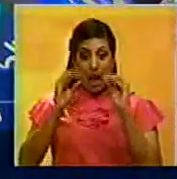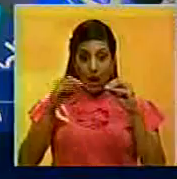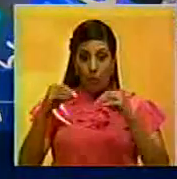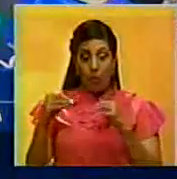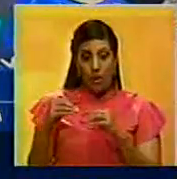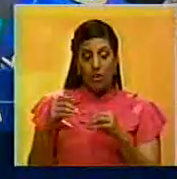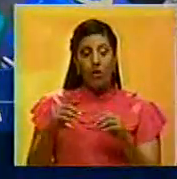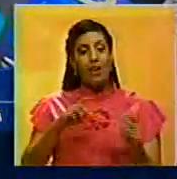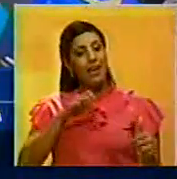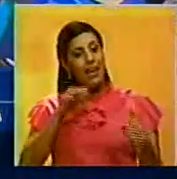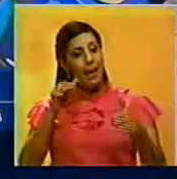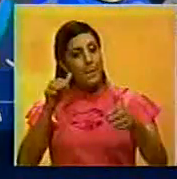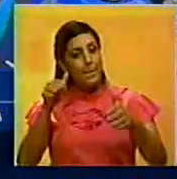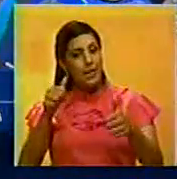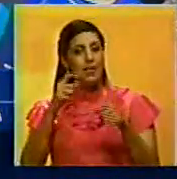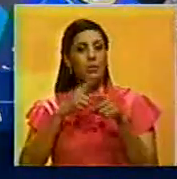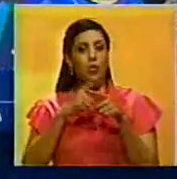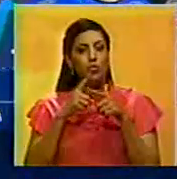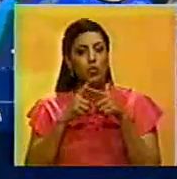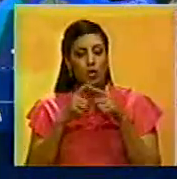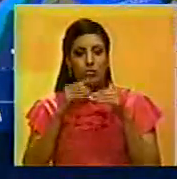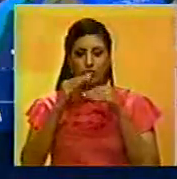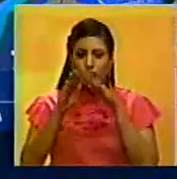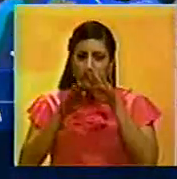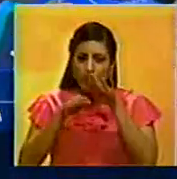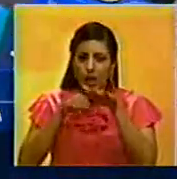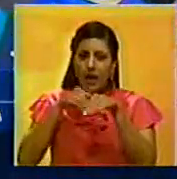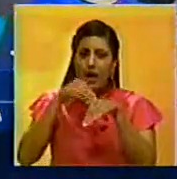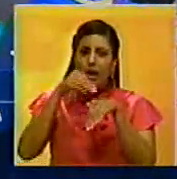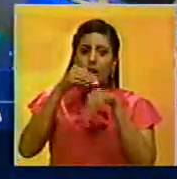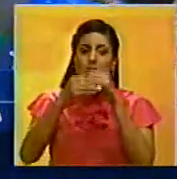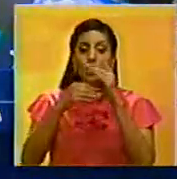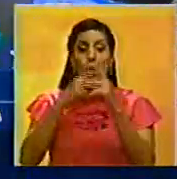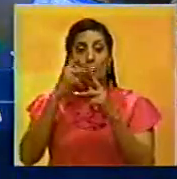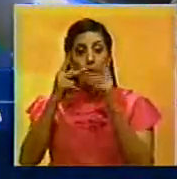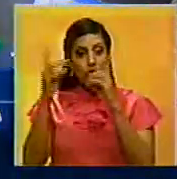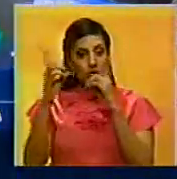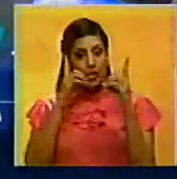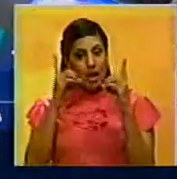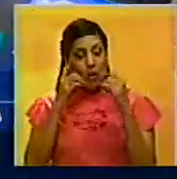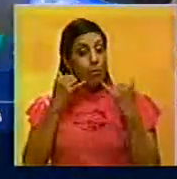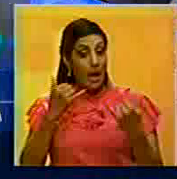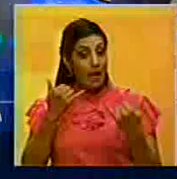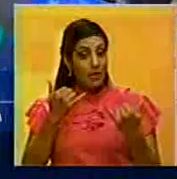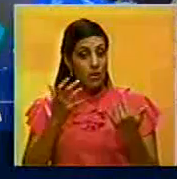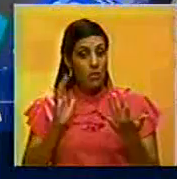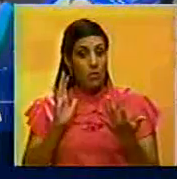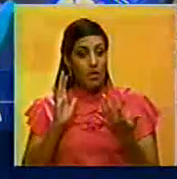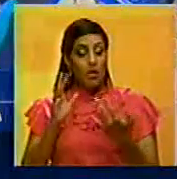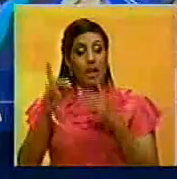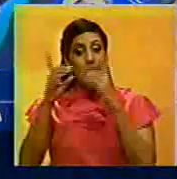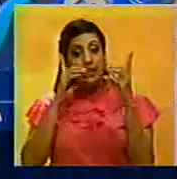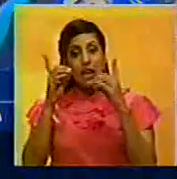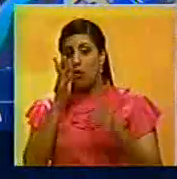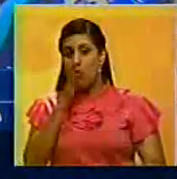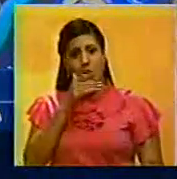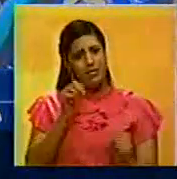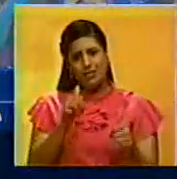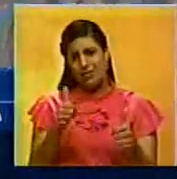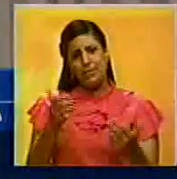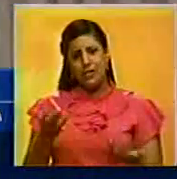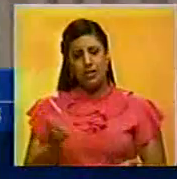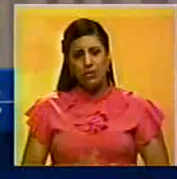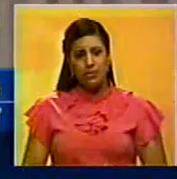puntos, comenzará entonces lentamente este proceso de diálogo. Hasta ahora, pues, el diálogo no ha